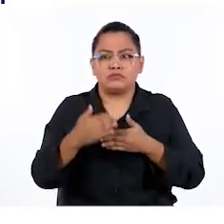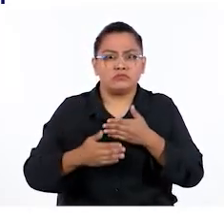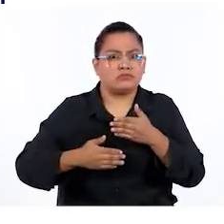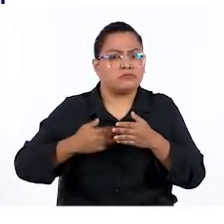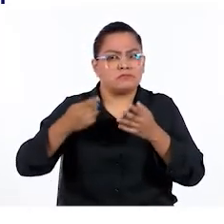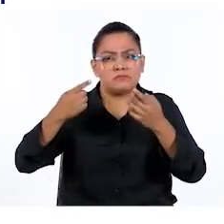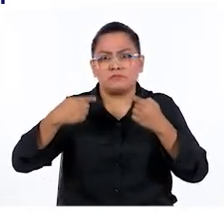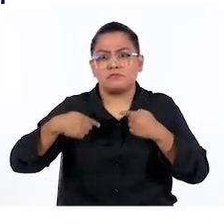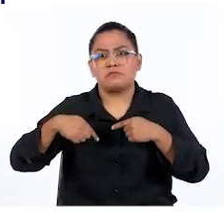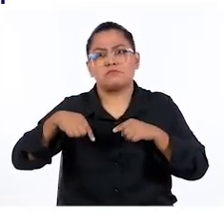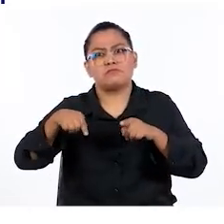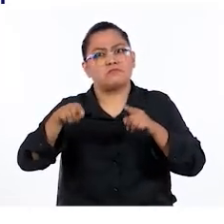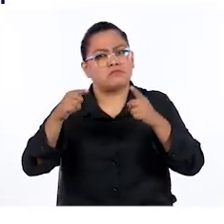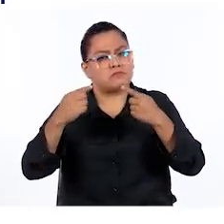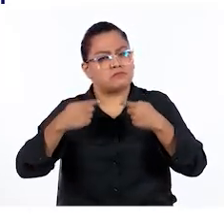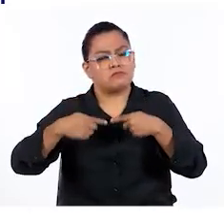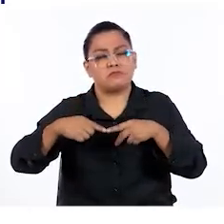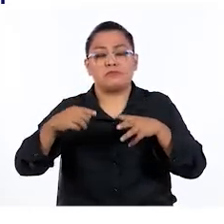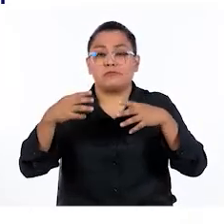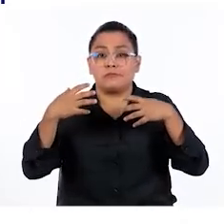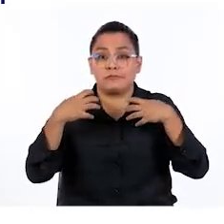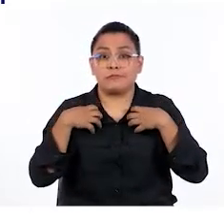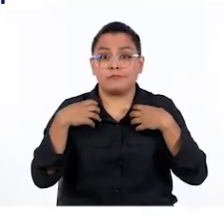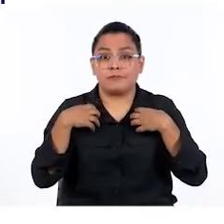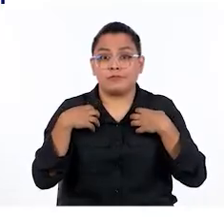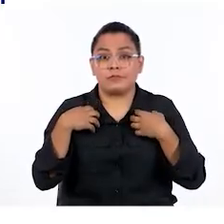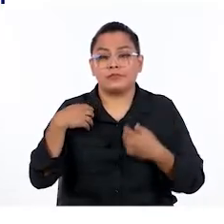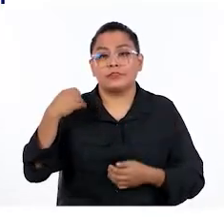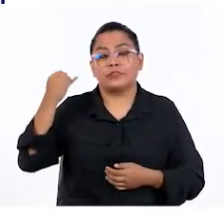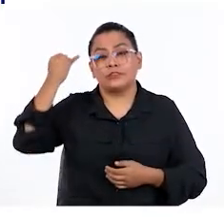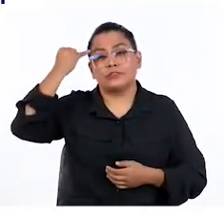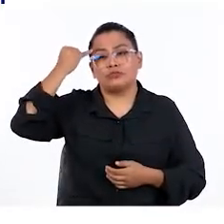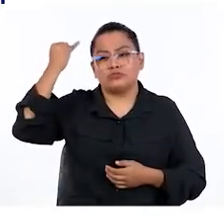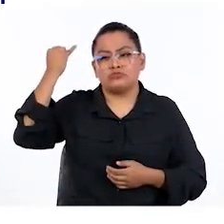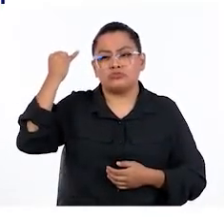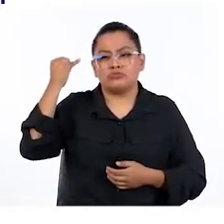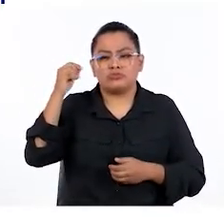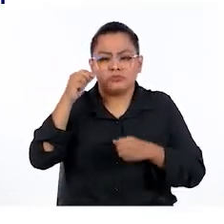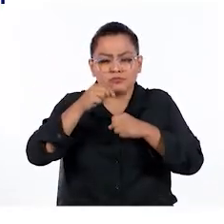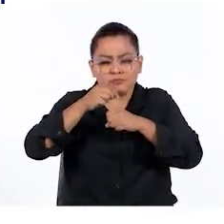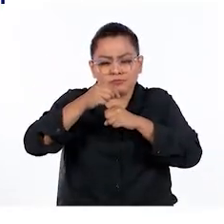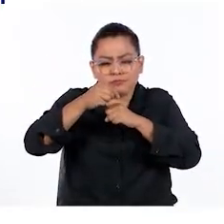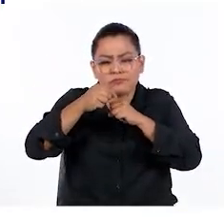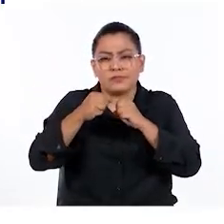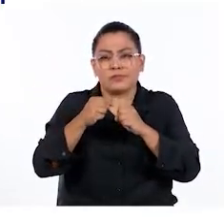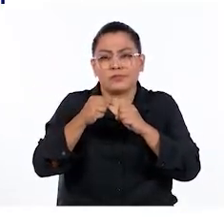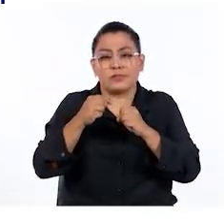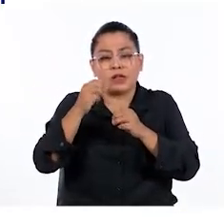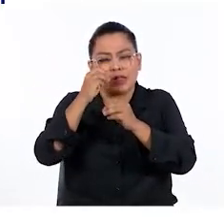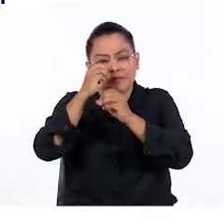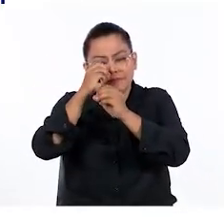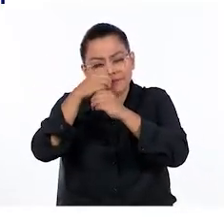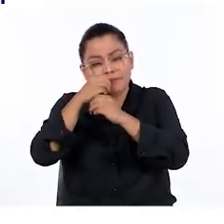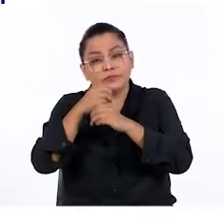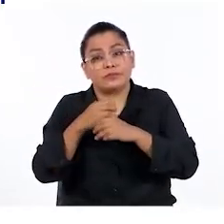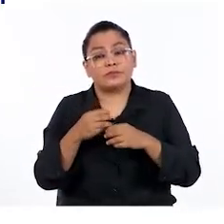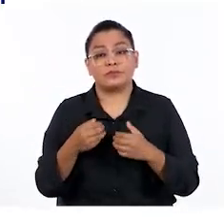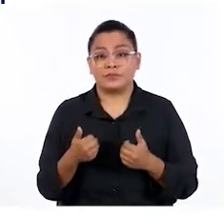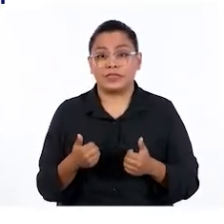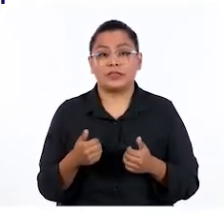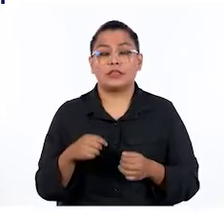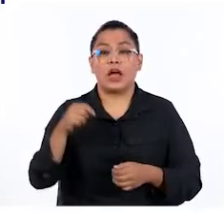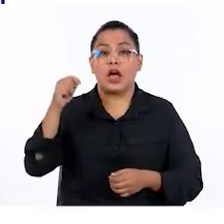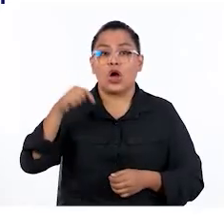que permite la continuidad de la vida desde una perspectiva molecular y celular. Muy bien,